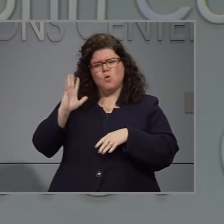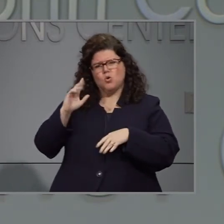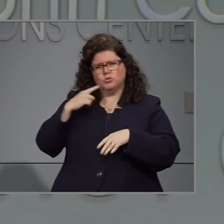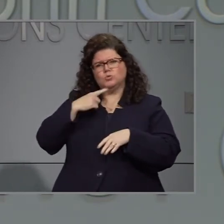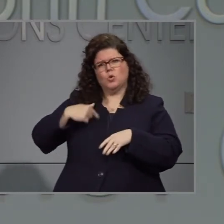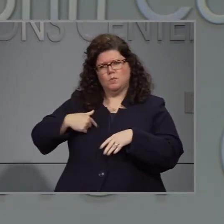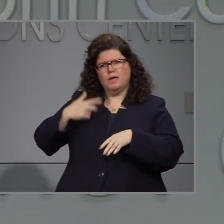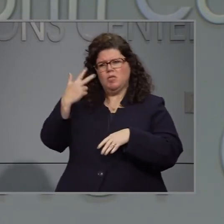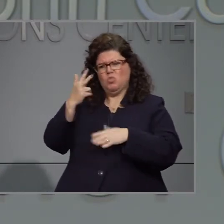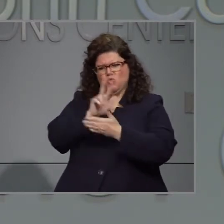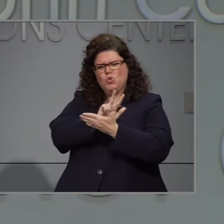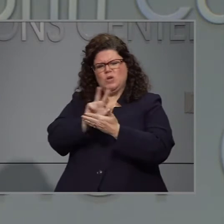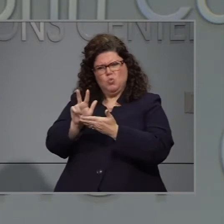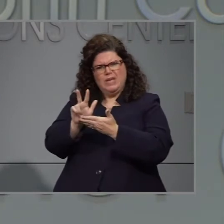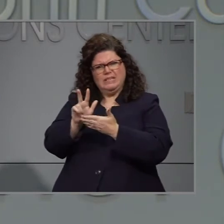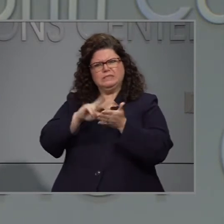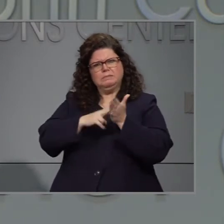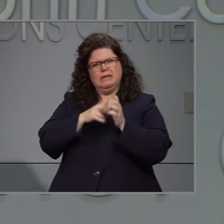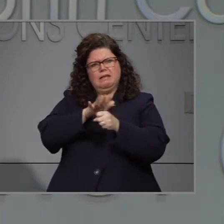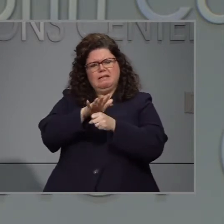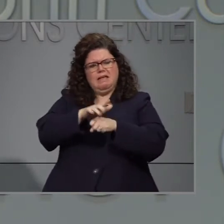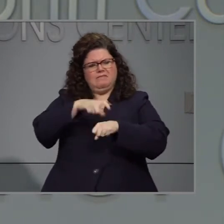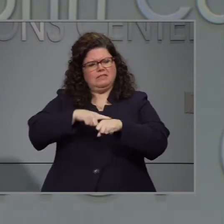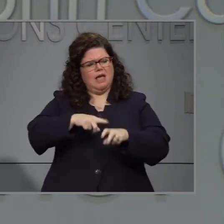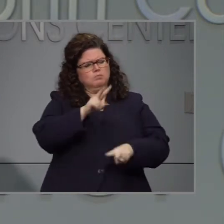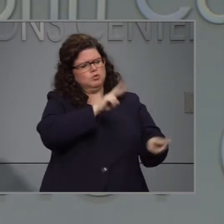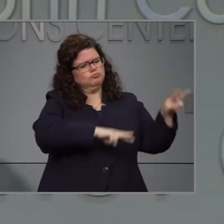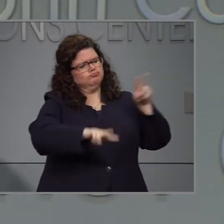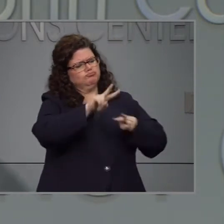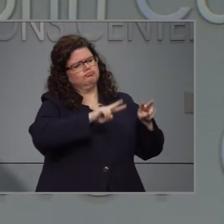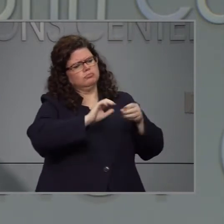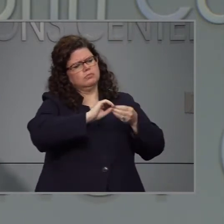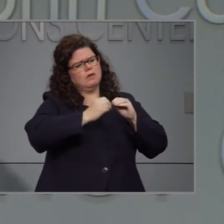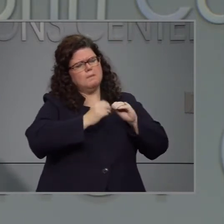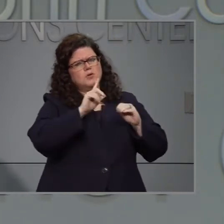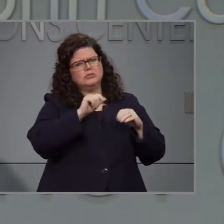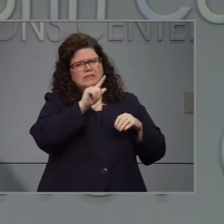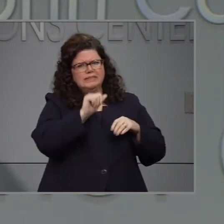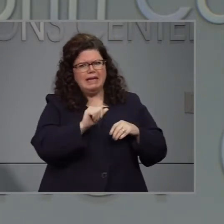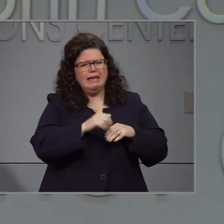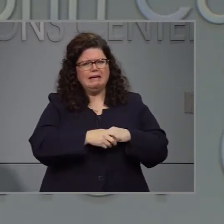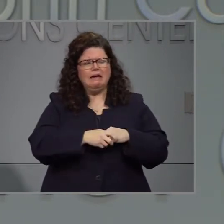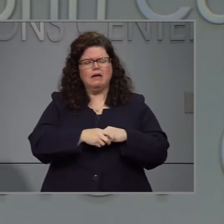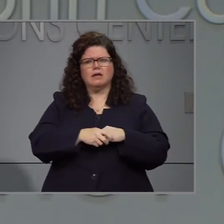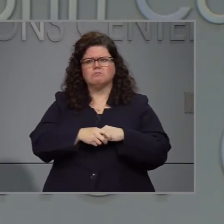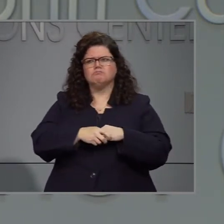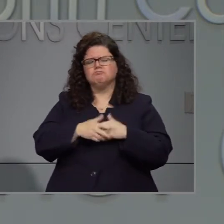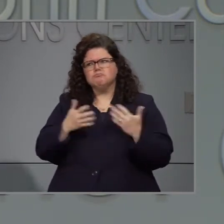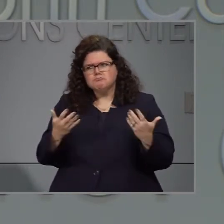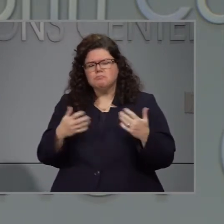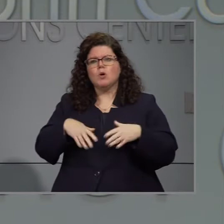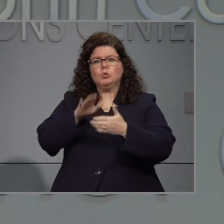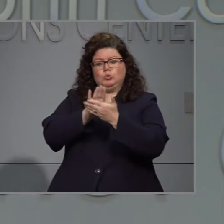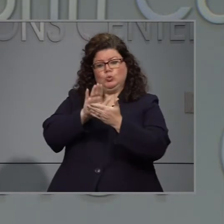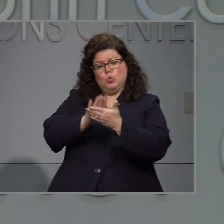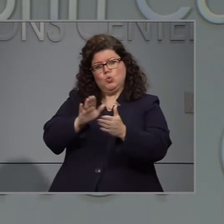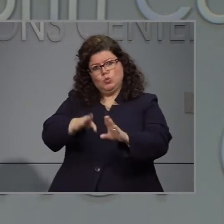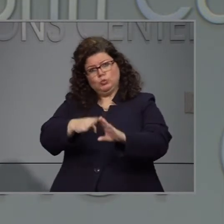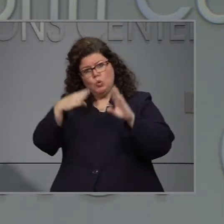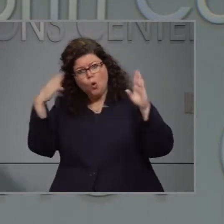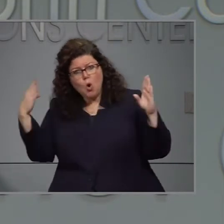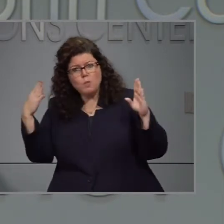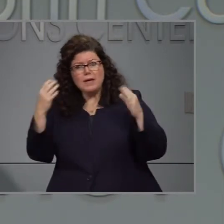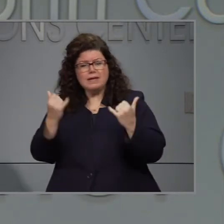había dicho que iba a ser 3 semanas para analizar los datos, pero 5 semanas, va a